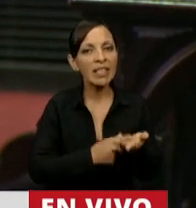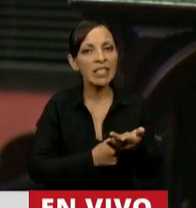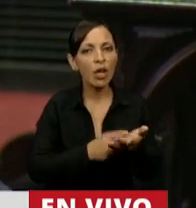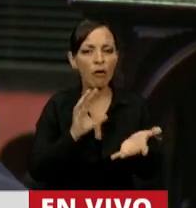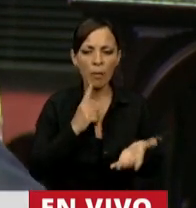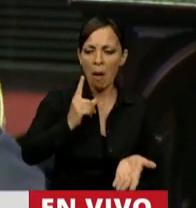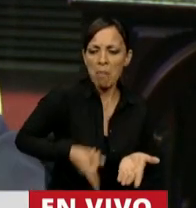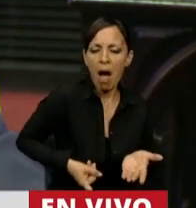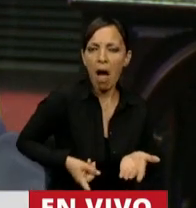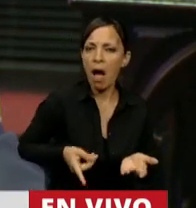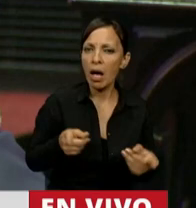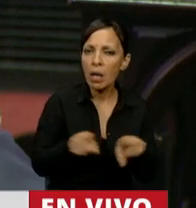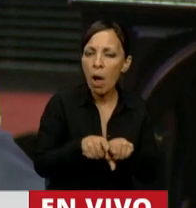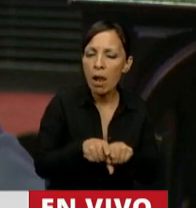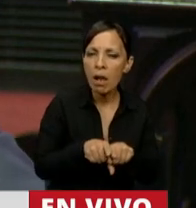manera unilateral